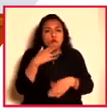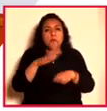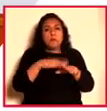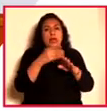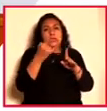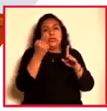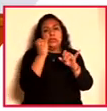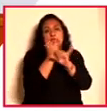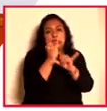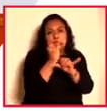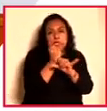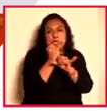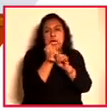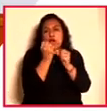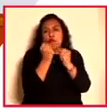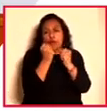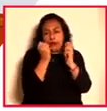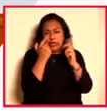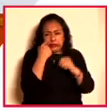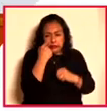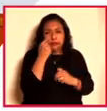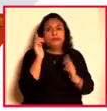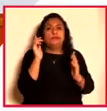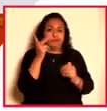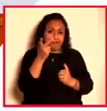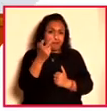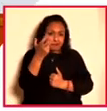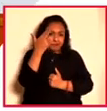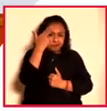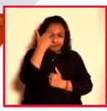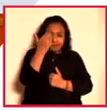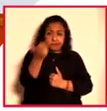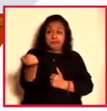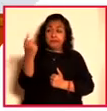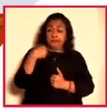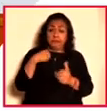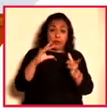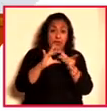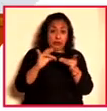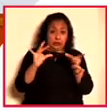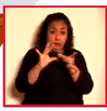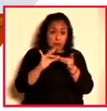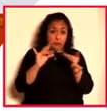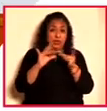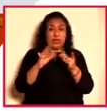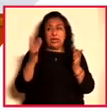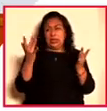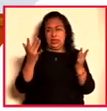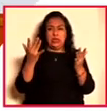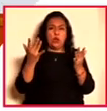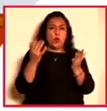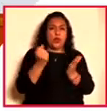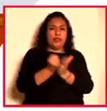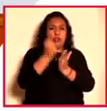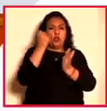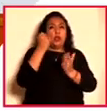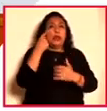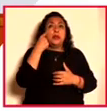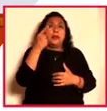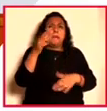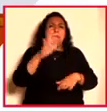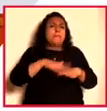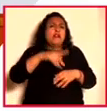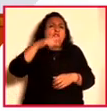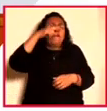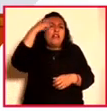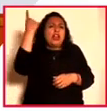acentuada, a causa de esto mismo, pues nos han contado que las editoriales han encontrado maneras mucho más sencillas de llegar